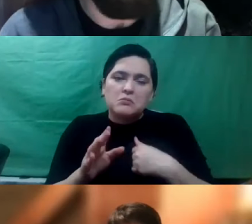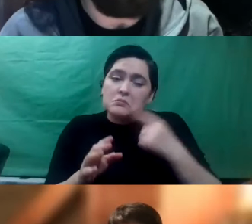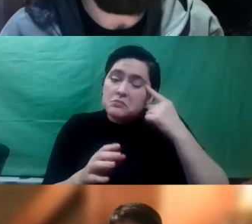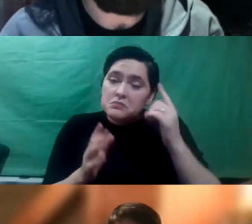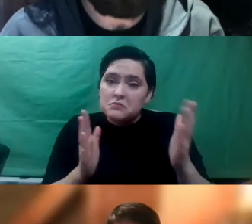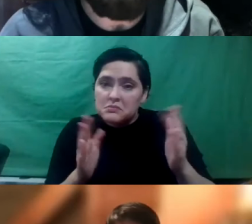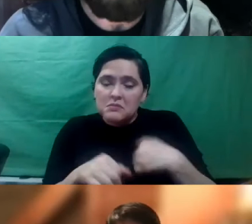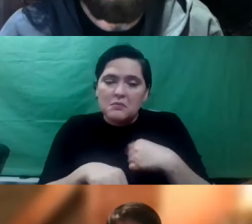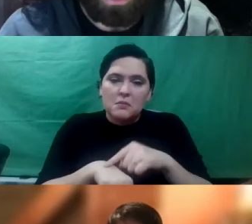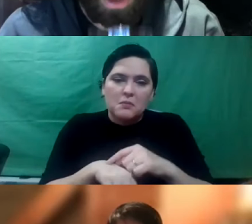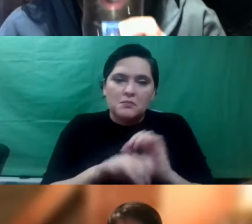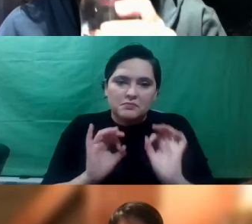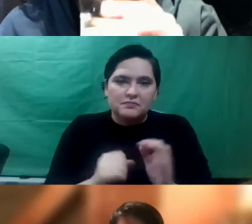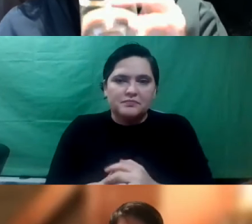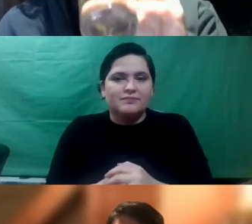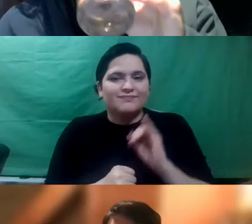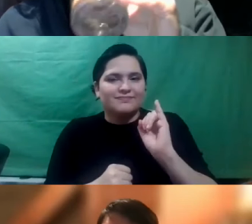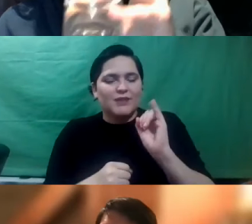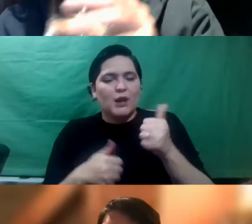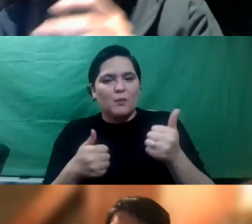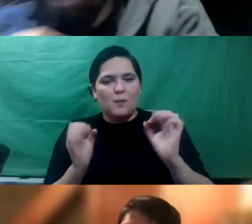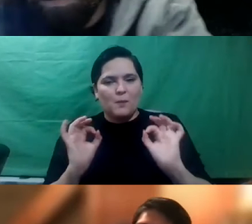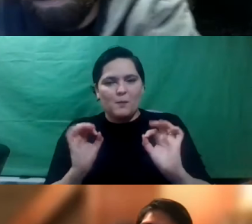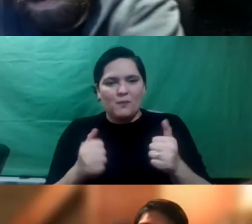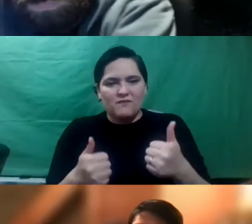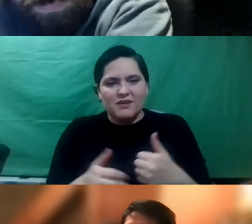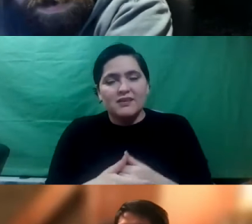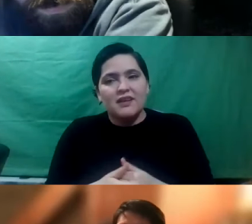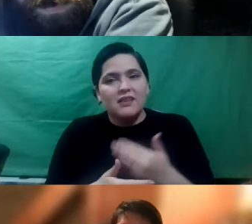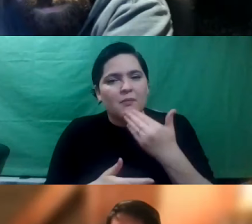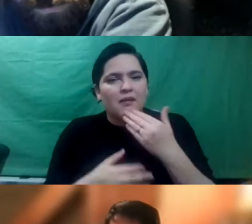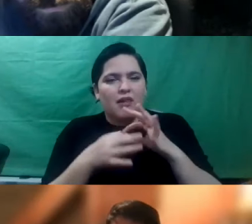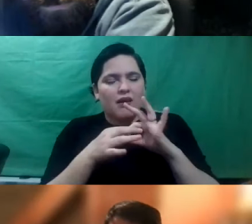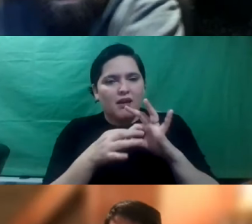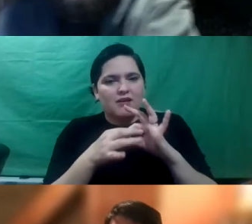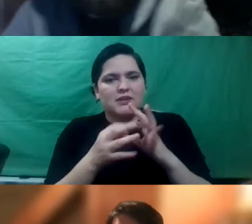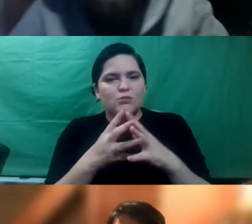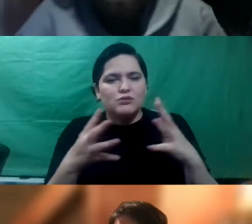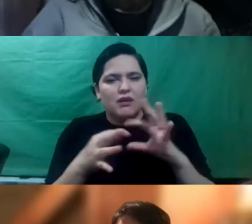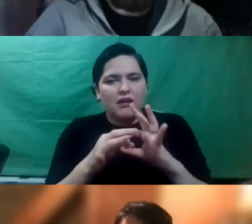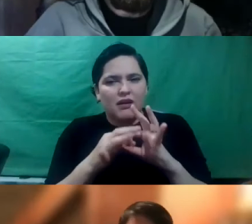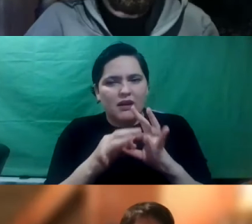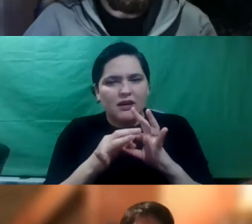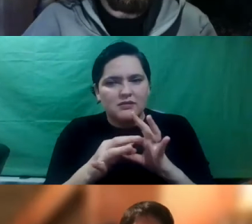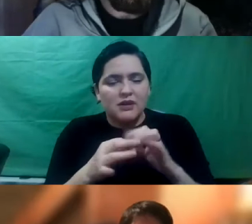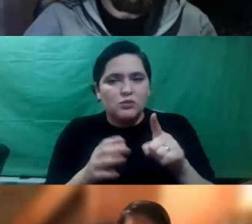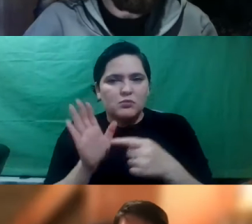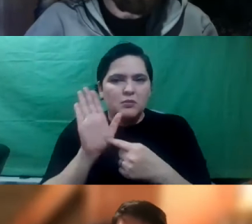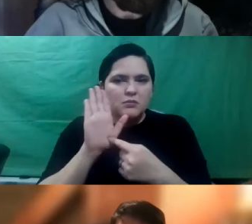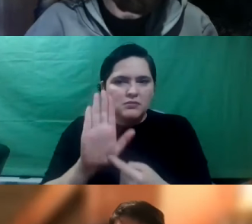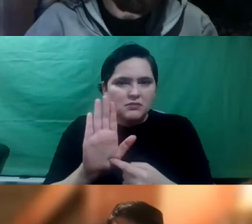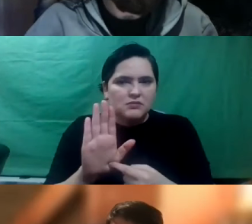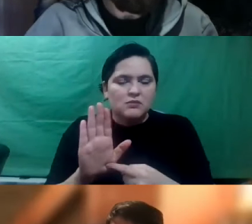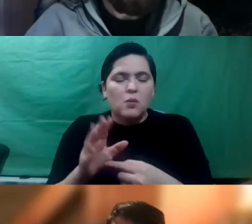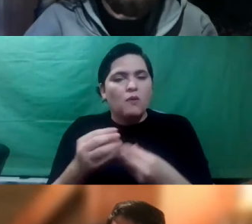lo esperado. Sí, súper bien. Quería realmente agradecer muchas gracias por la presentación. Muy buen nivel,